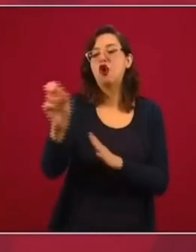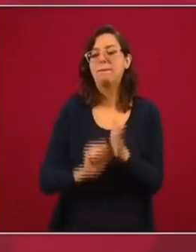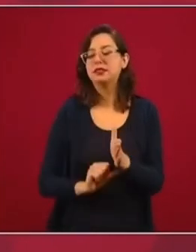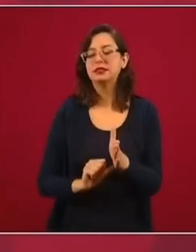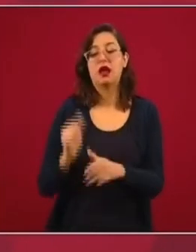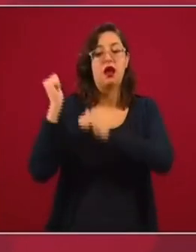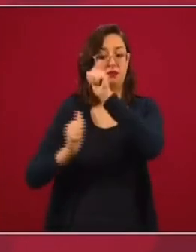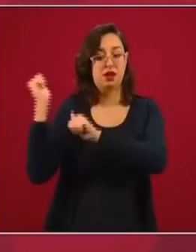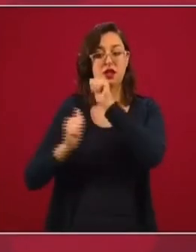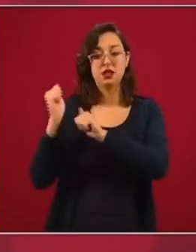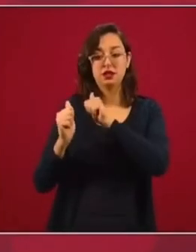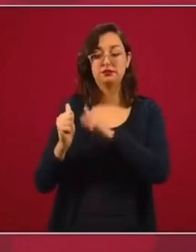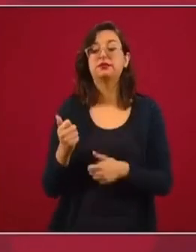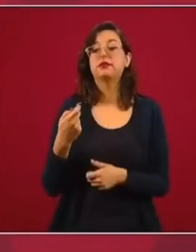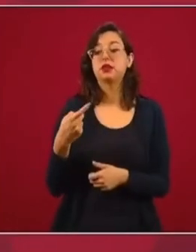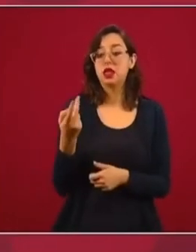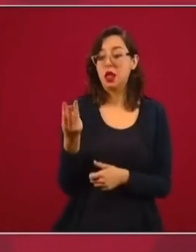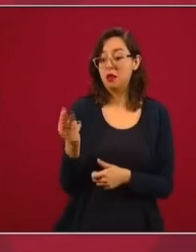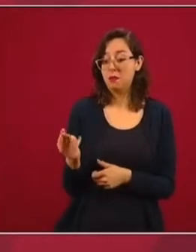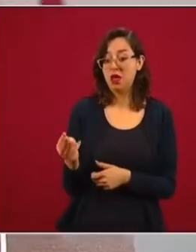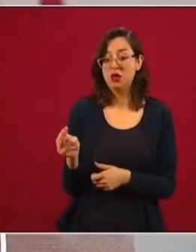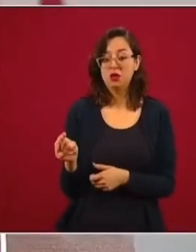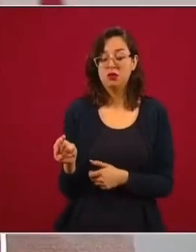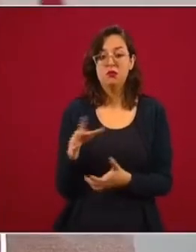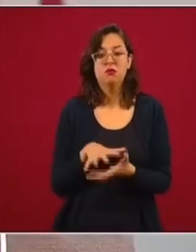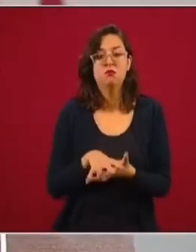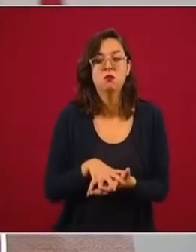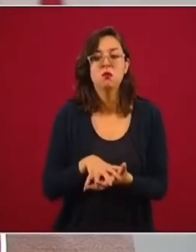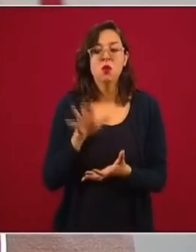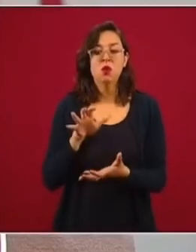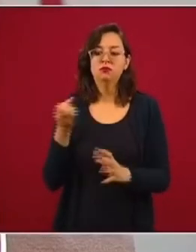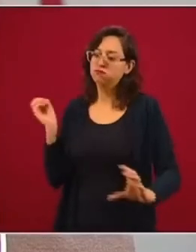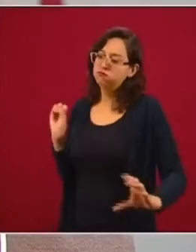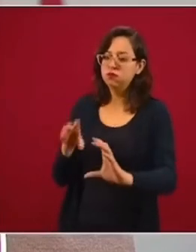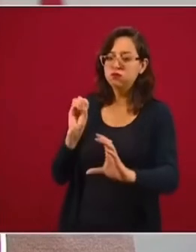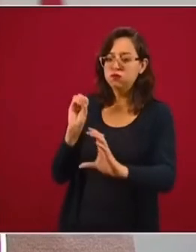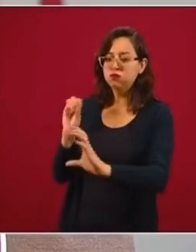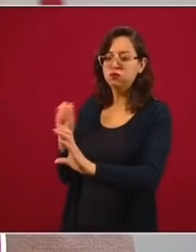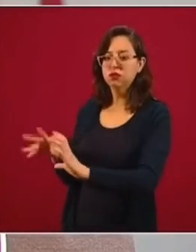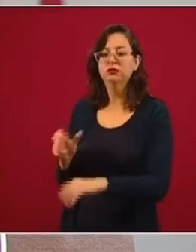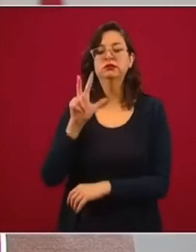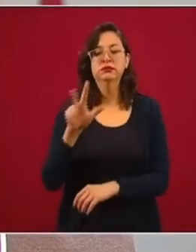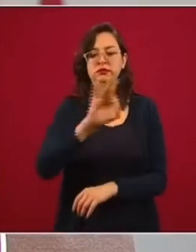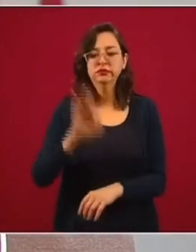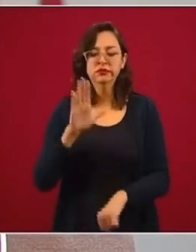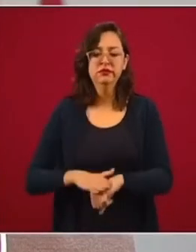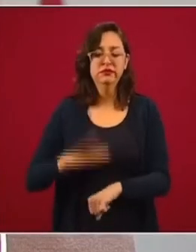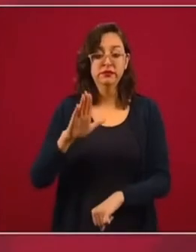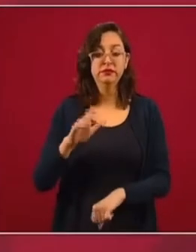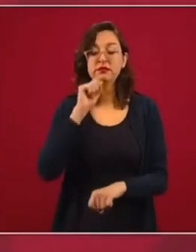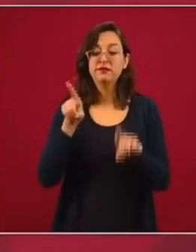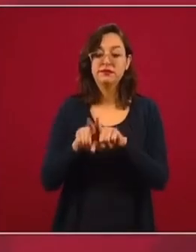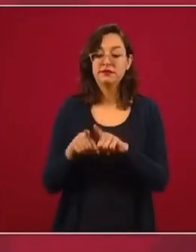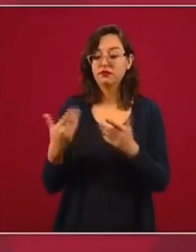Y en mayo aumentaron las remesas en 18% con relación a